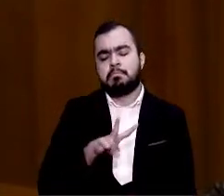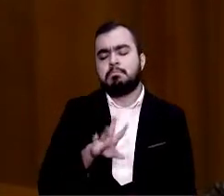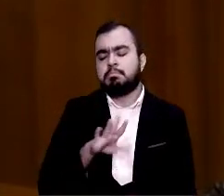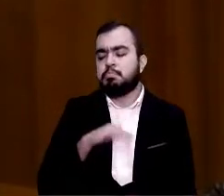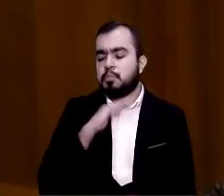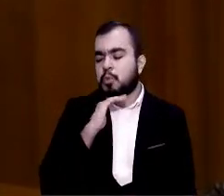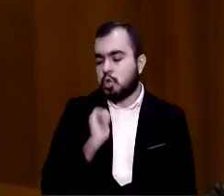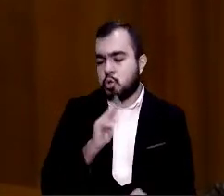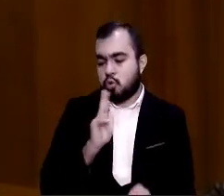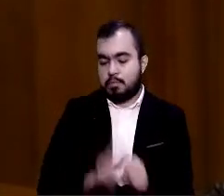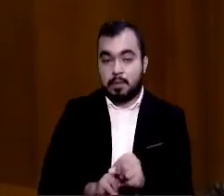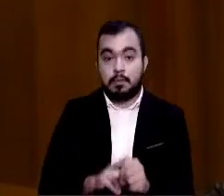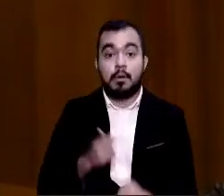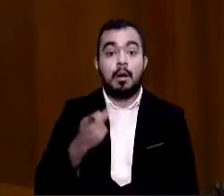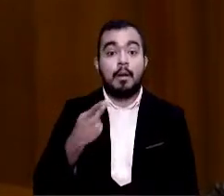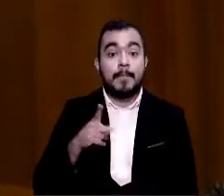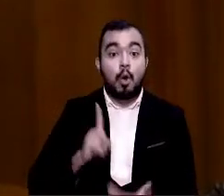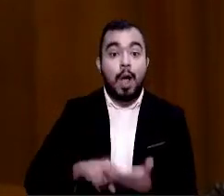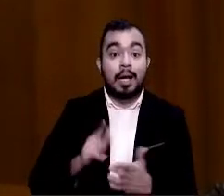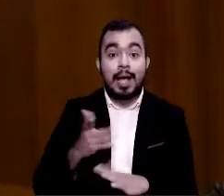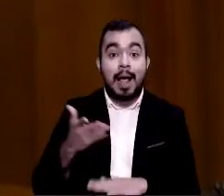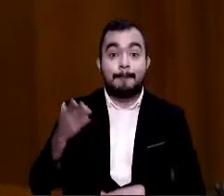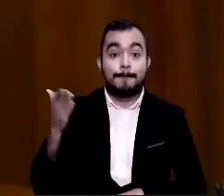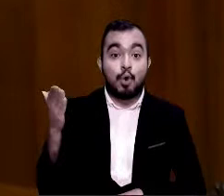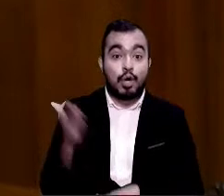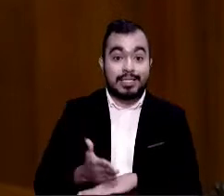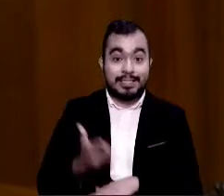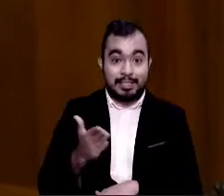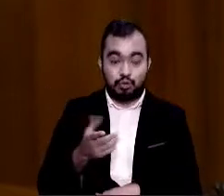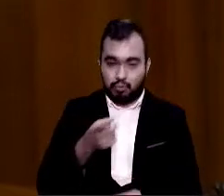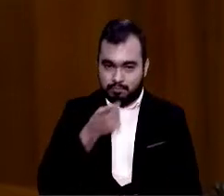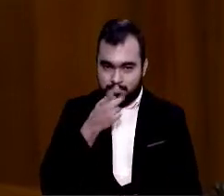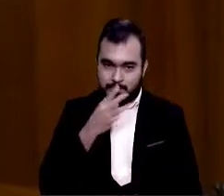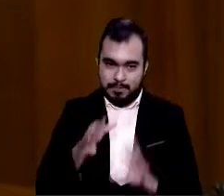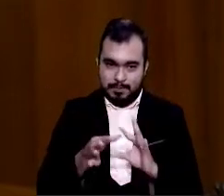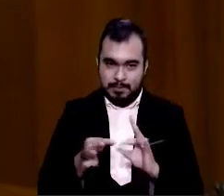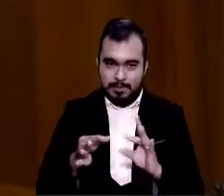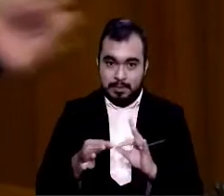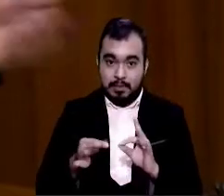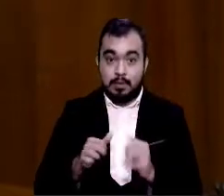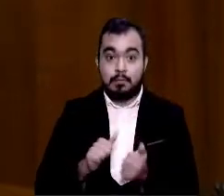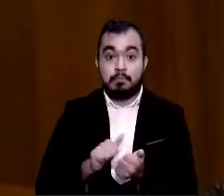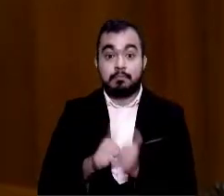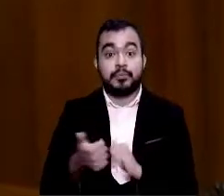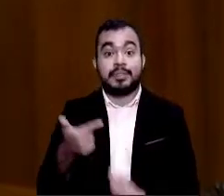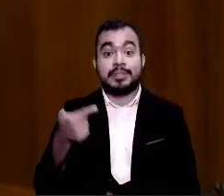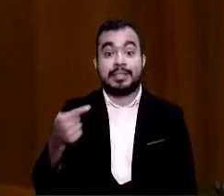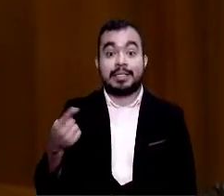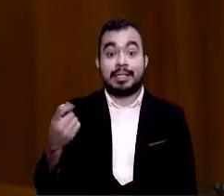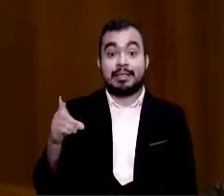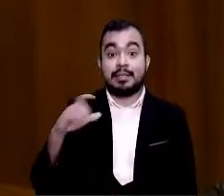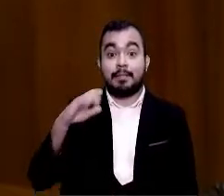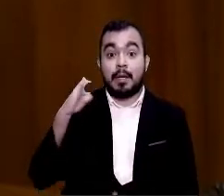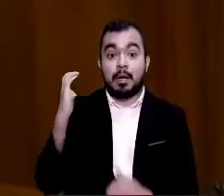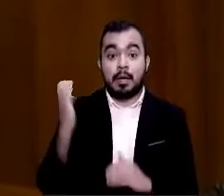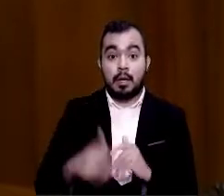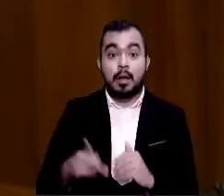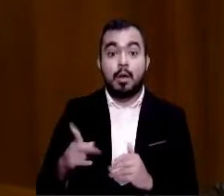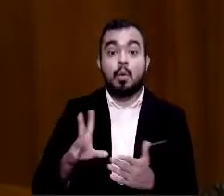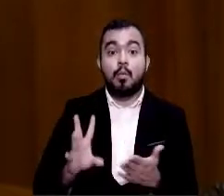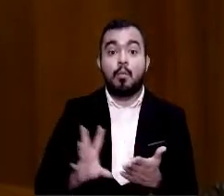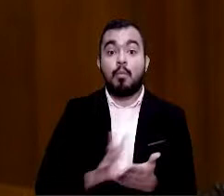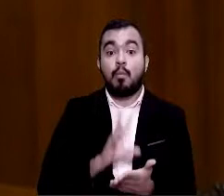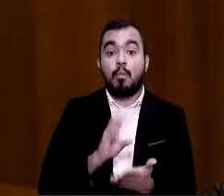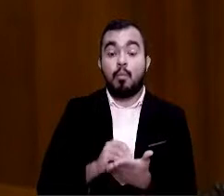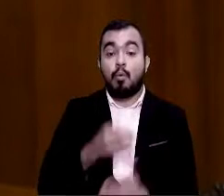Sin embargo, esa amonestación de la que les hablo y que culminaría el 7 de diciembre, iba a unir en matrimonio a un